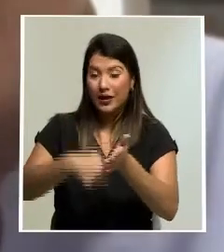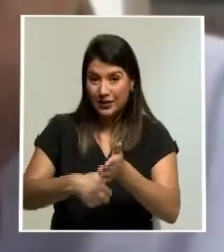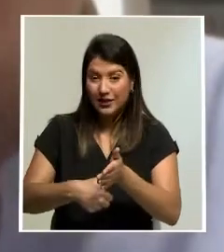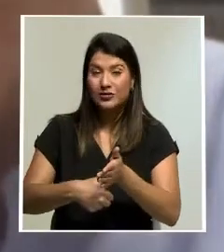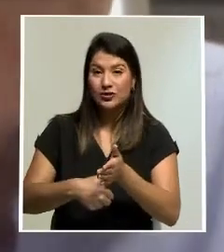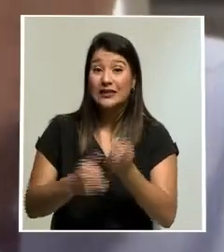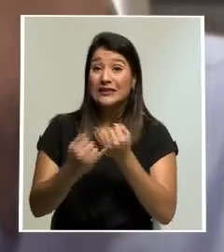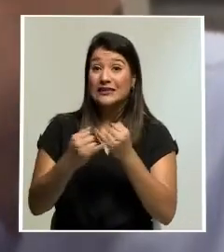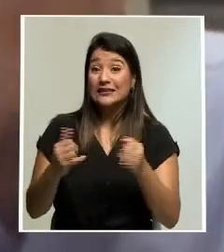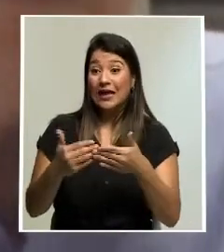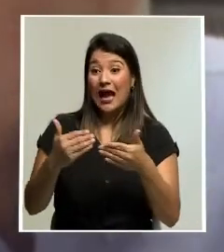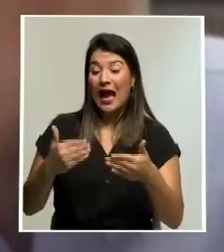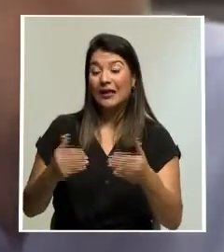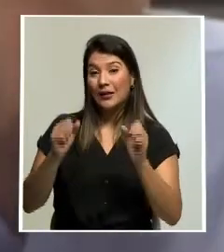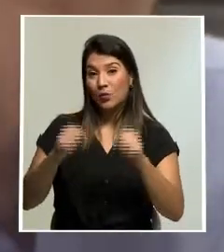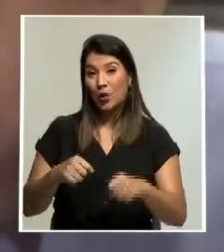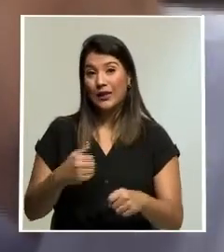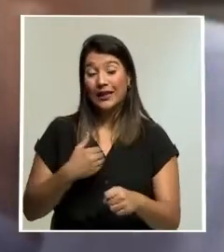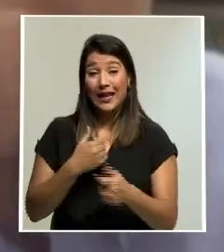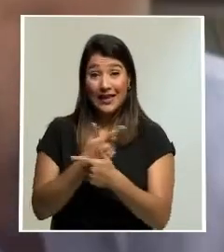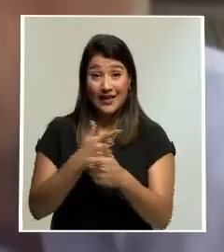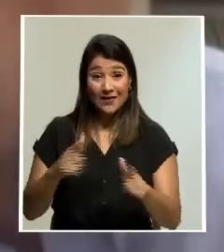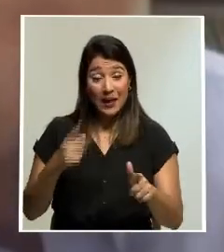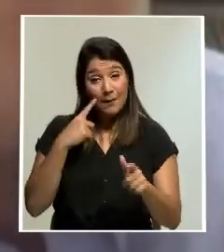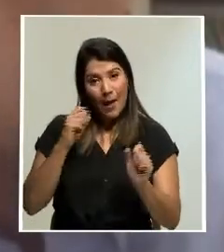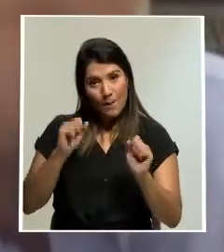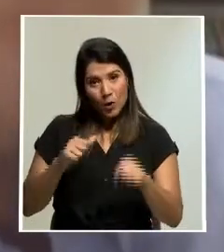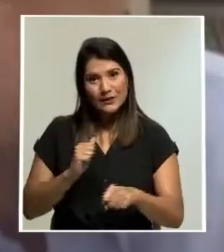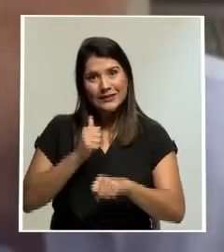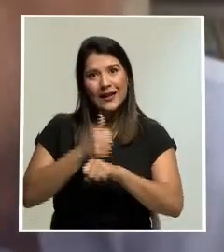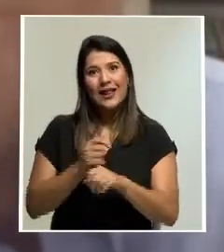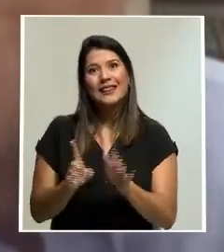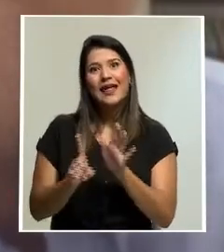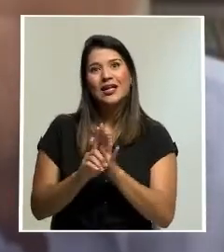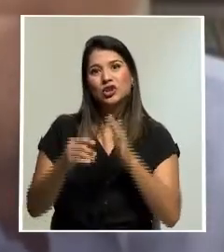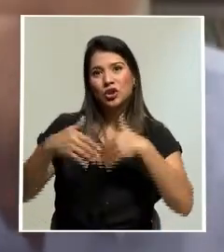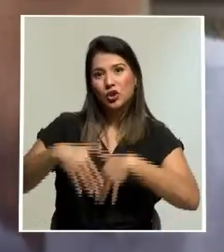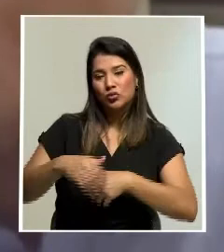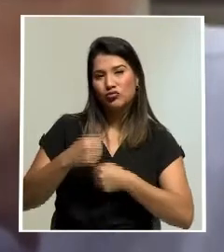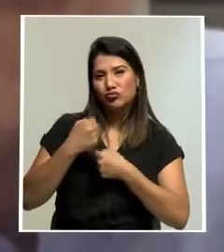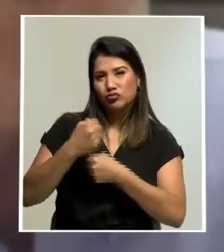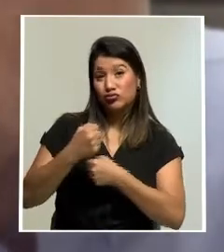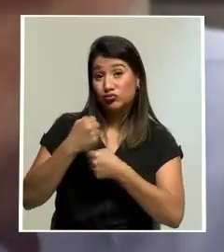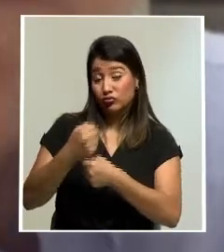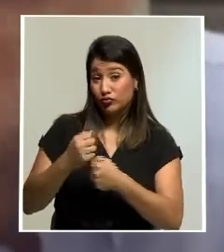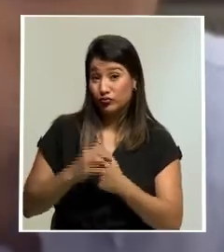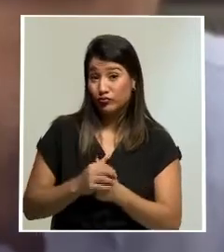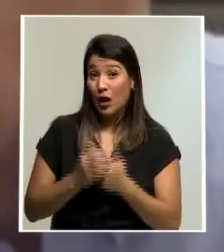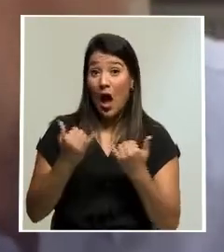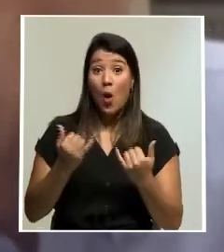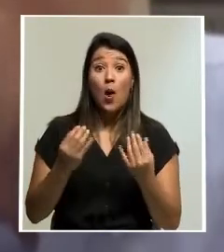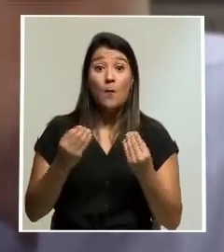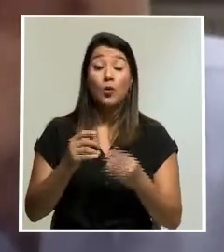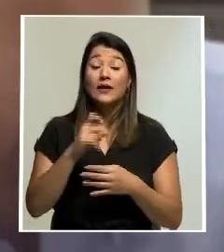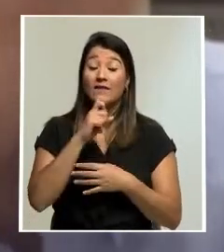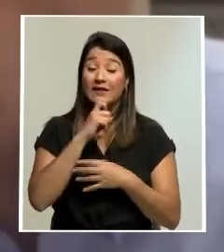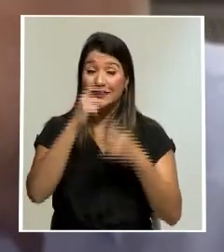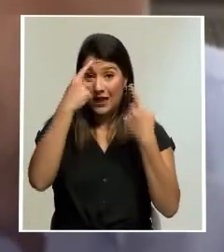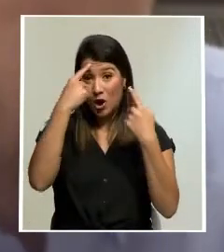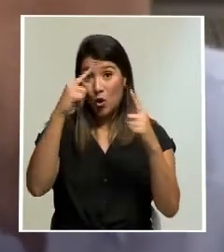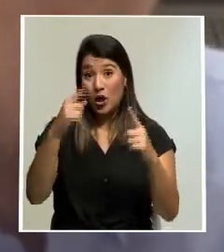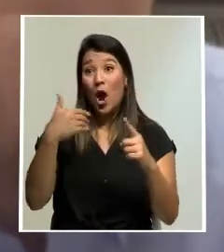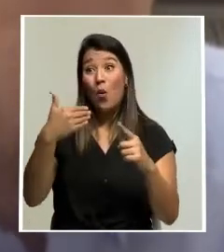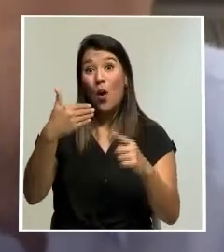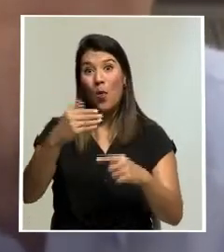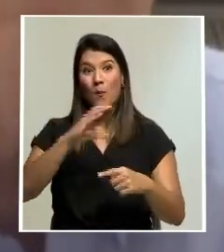las libertades para restablecer el derecho a la protesta cívica. Ahora, eso es muy difícil hacerlo cuando estás controlado por